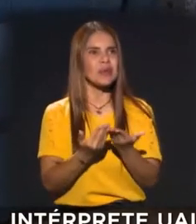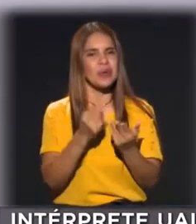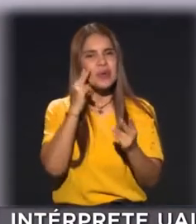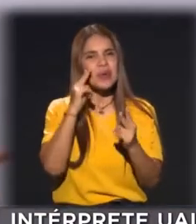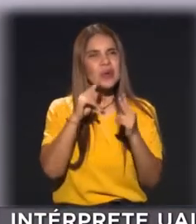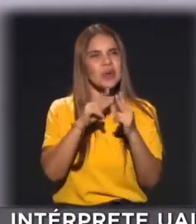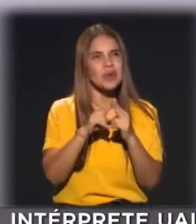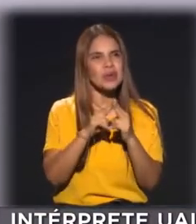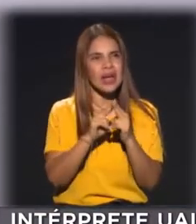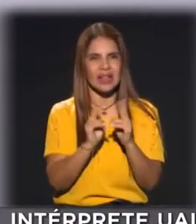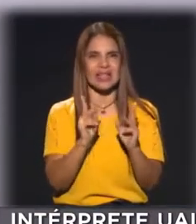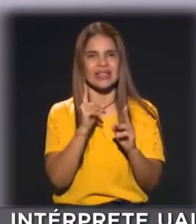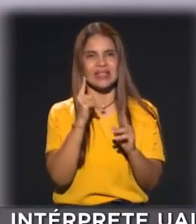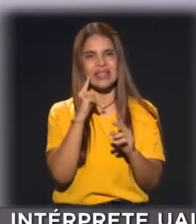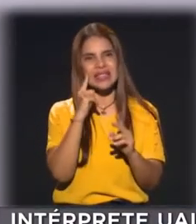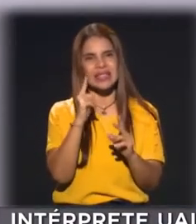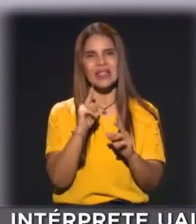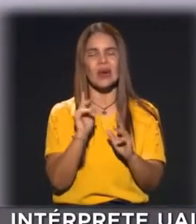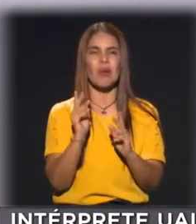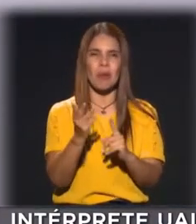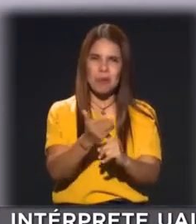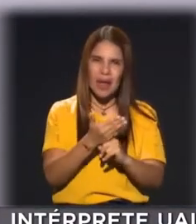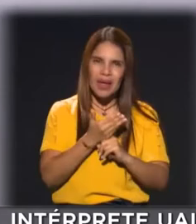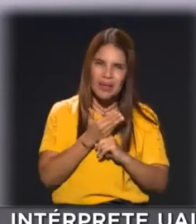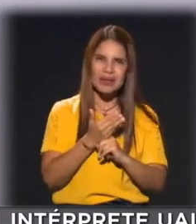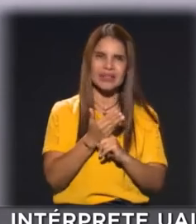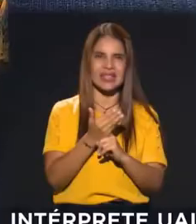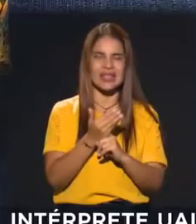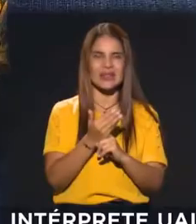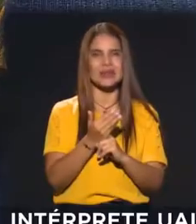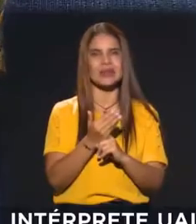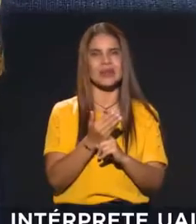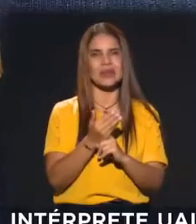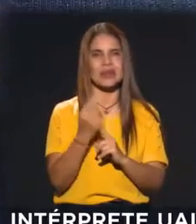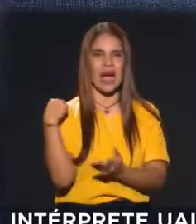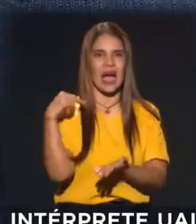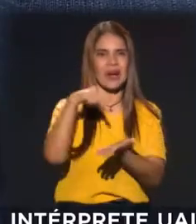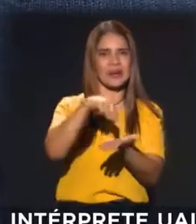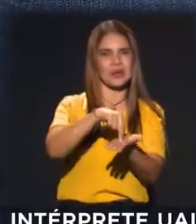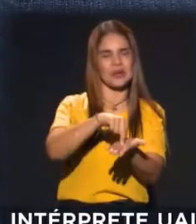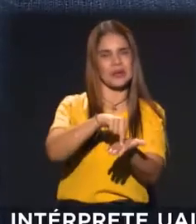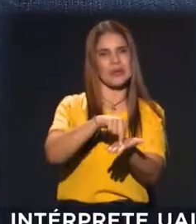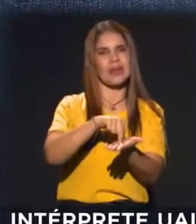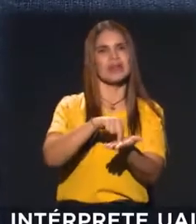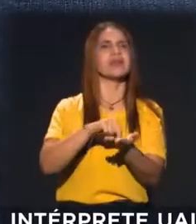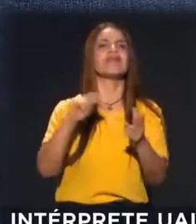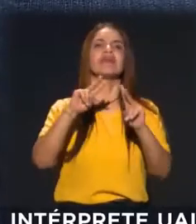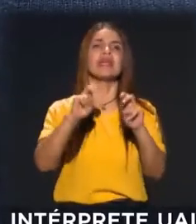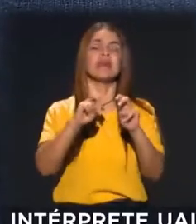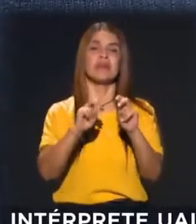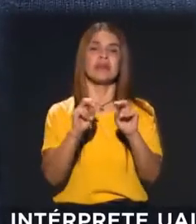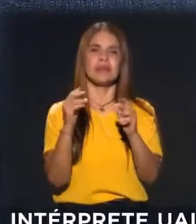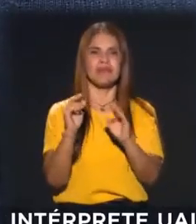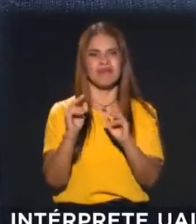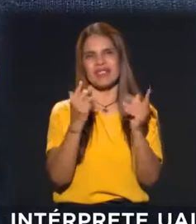a un autor. Hablemos un poquito ahí cortico de qué se trata eso. Adopta es una estrategia muy linda que tenemos dentro de los eventos